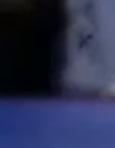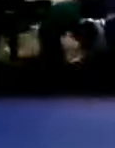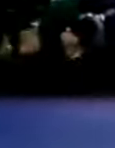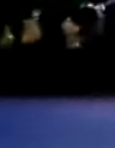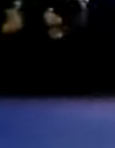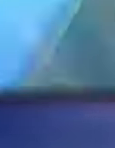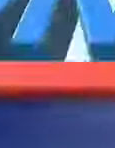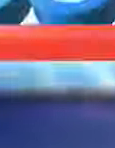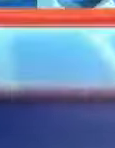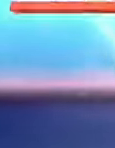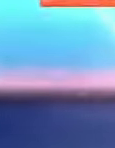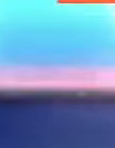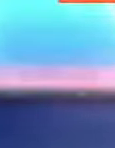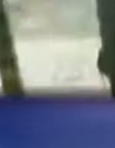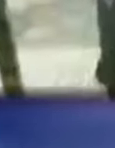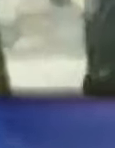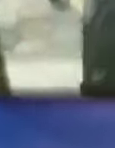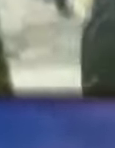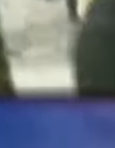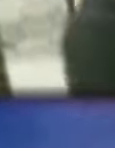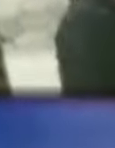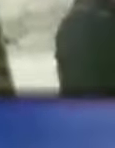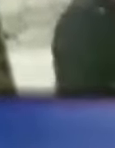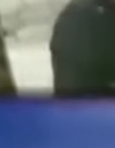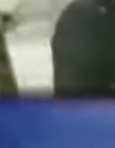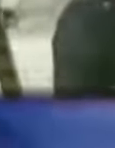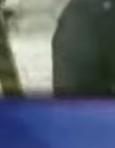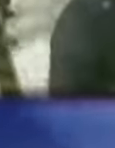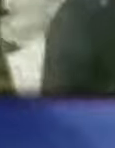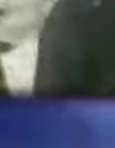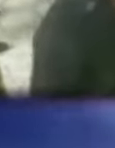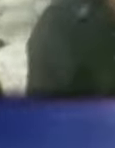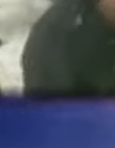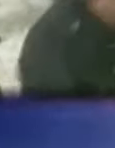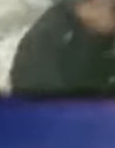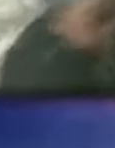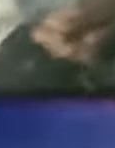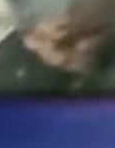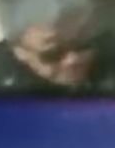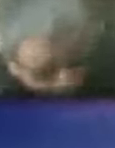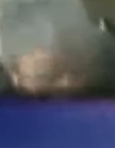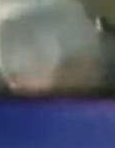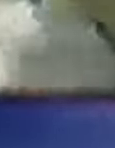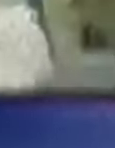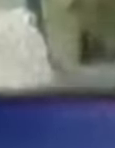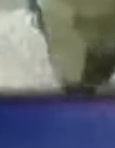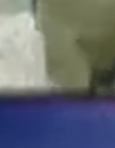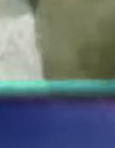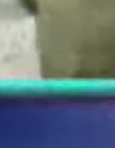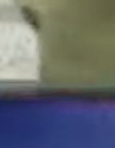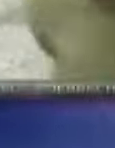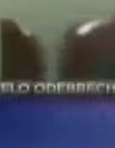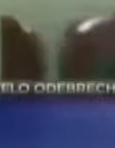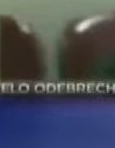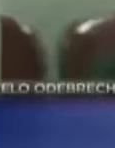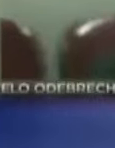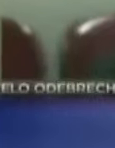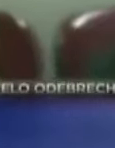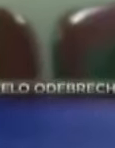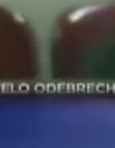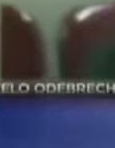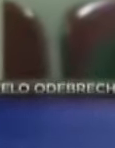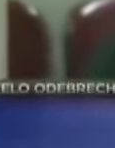15 heridos. Además, Marcelo Odebrecht abandonó la cárcel para cumplir arresto